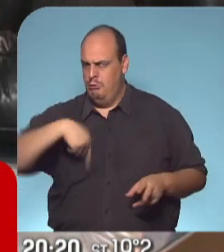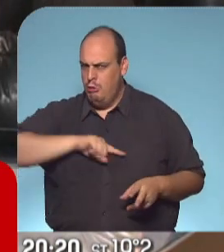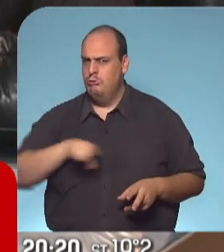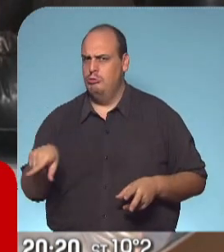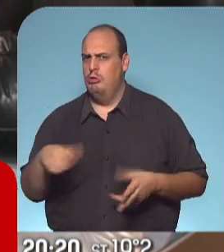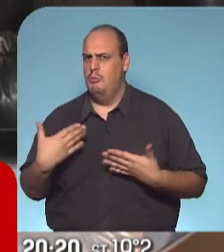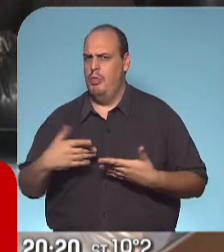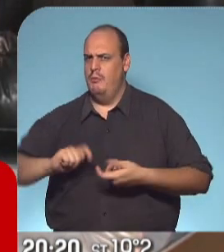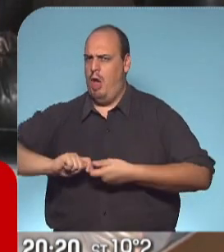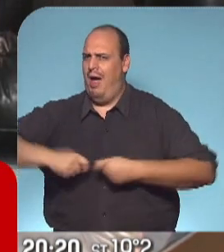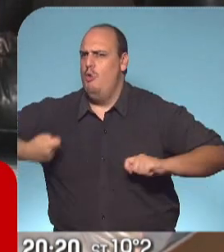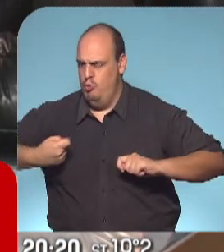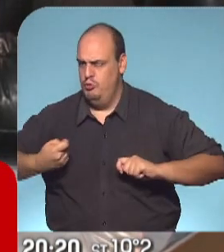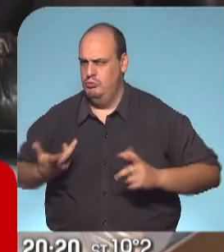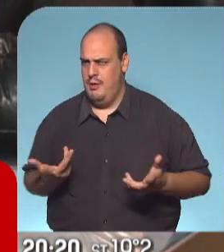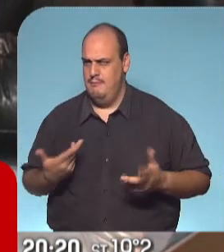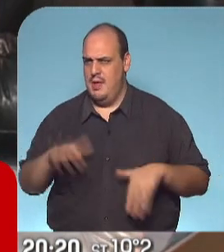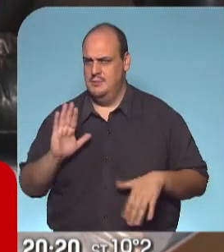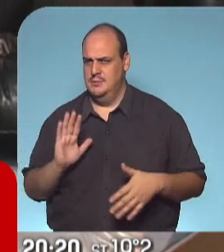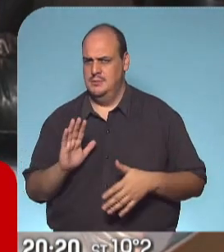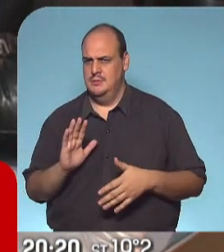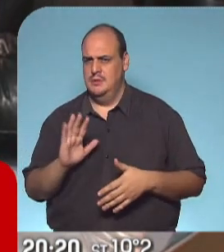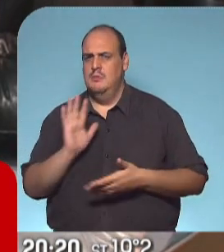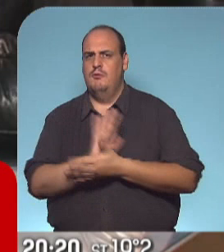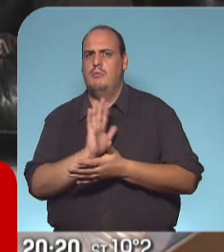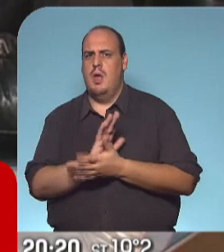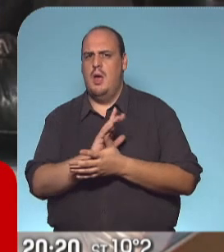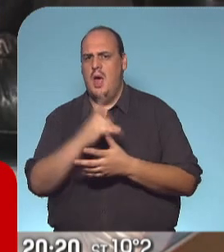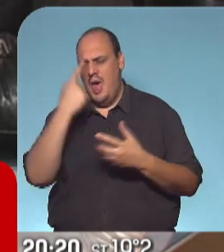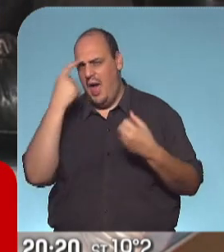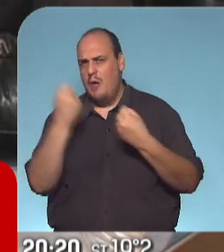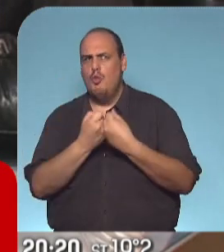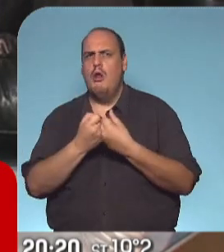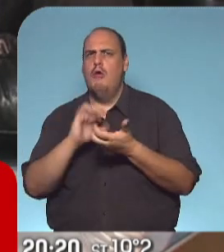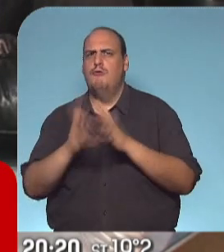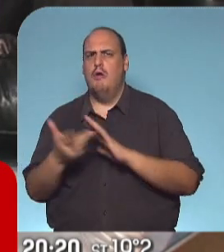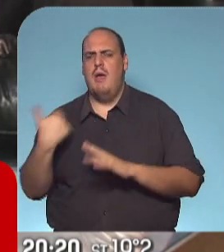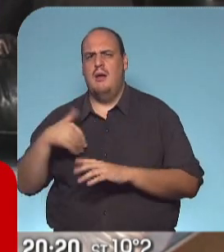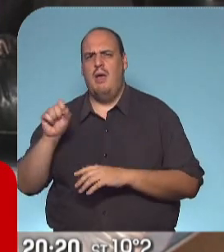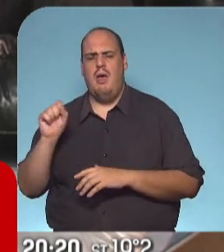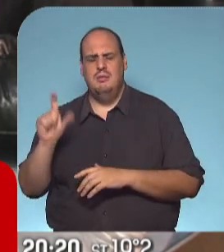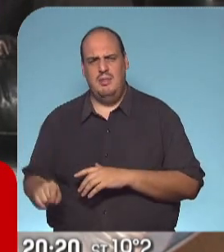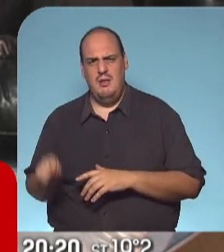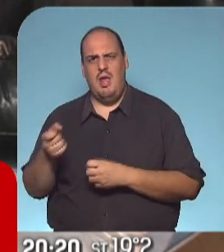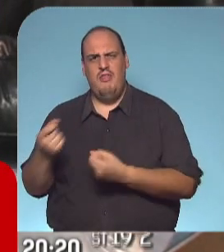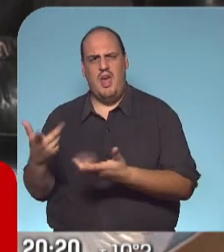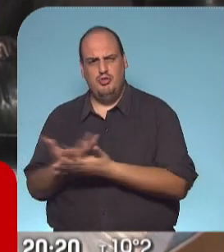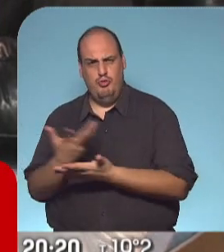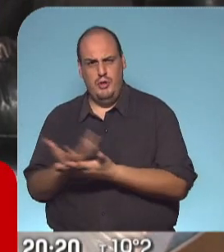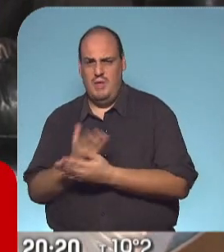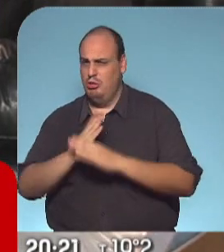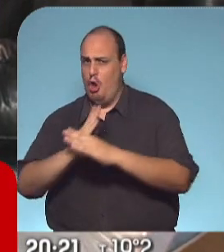de reafirmar esto de que nunca más un acuerdo que signifique un sacrificio o algo incumplible para Argentina,